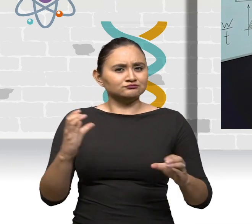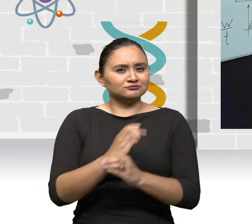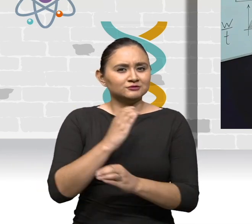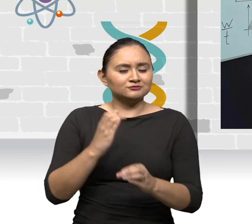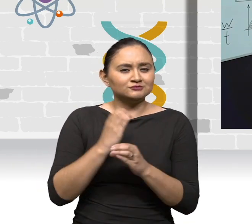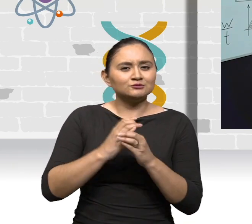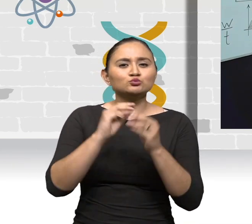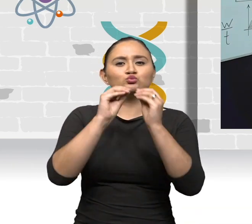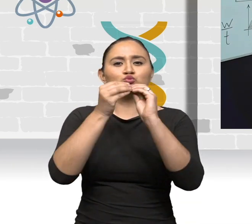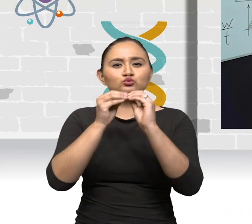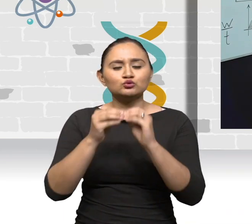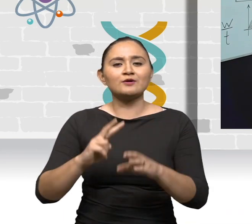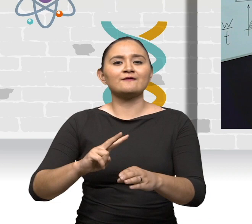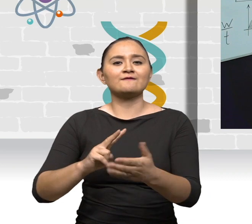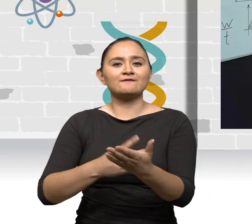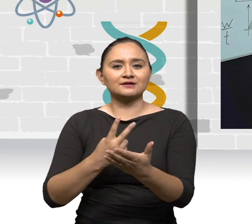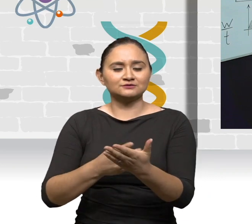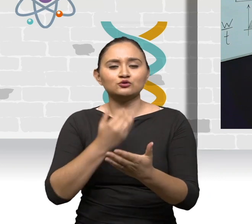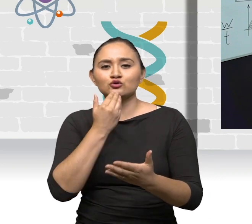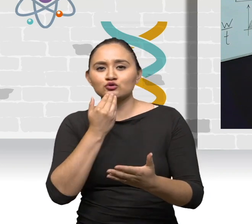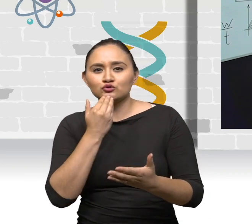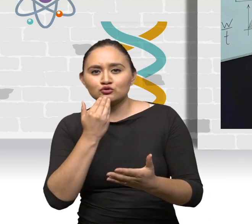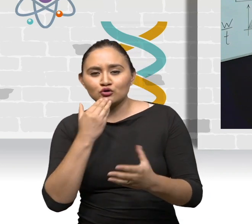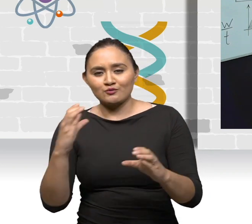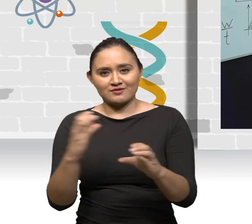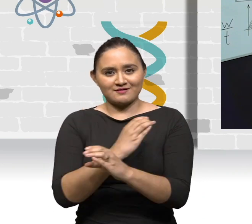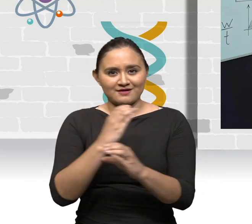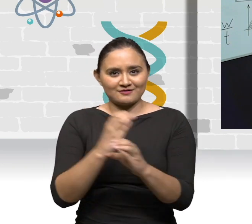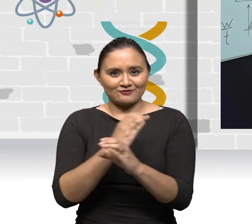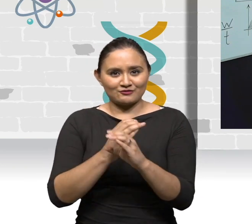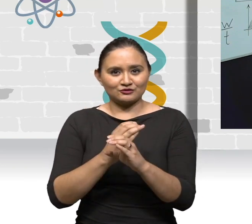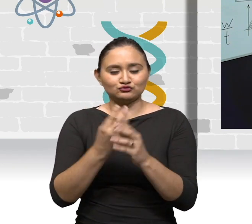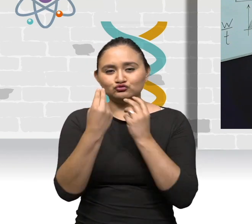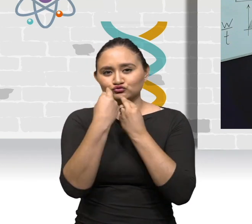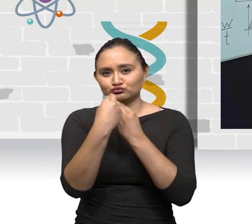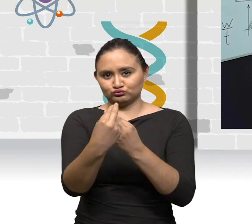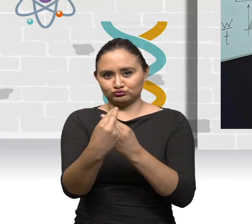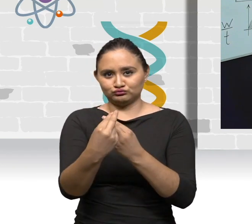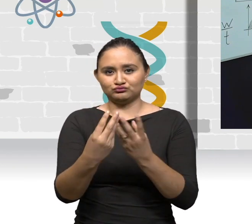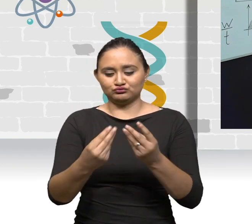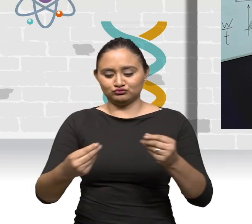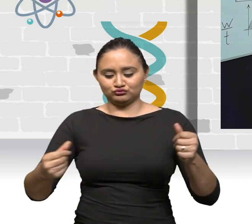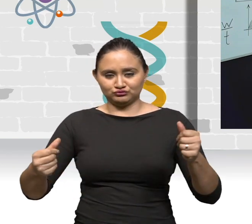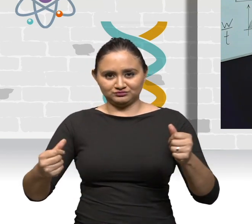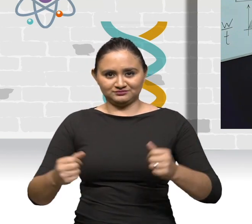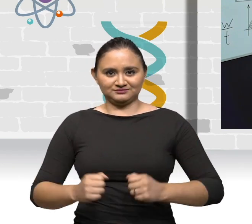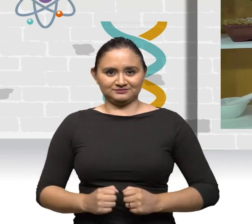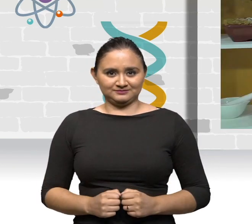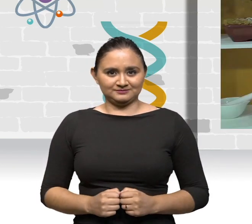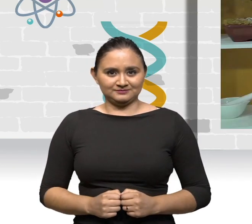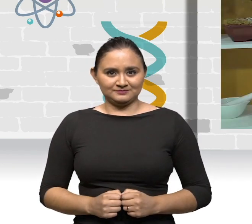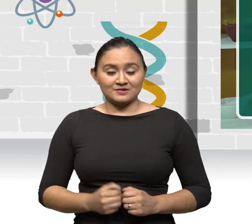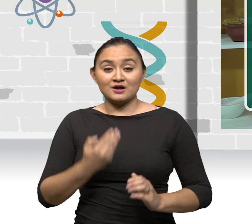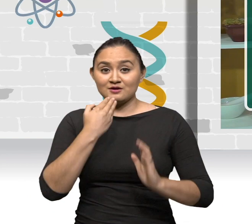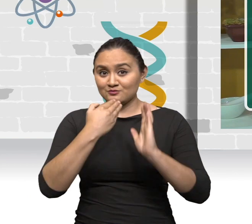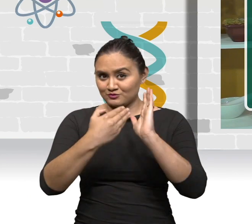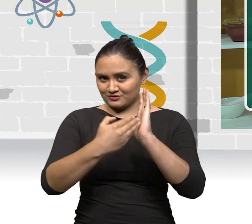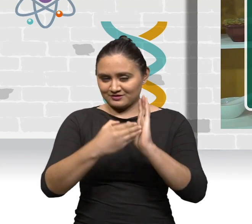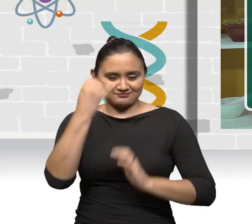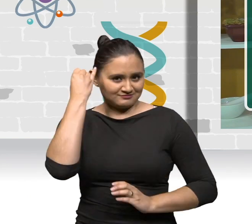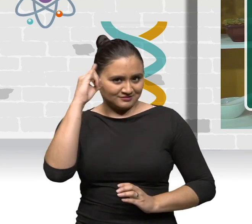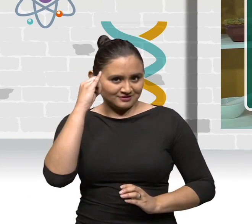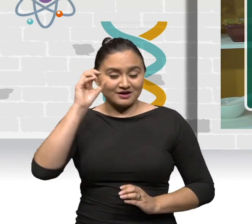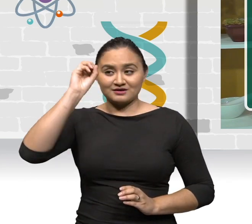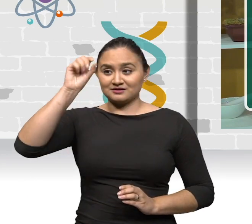de veces que debe diluirse la solución inicial o en biología llamada solución madre para obtener la solución deseada. Si se tiene